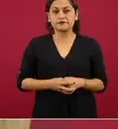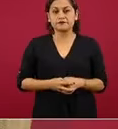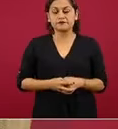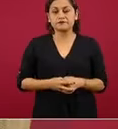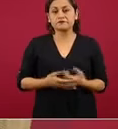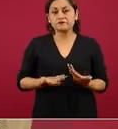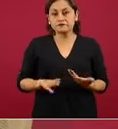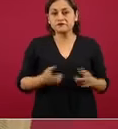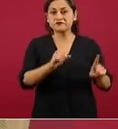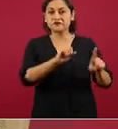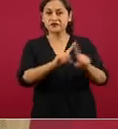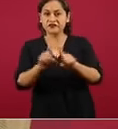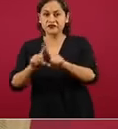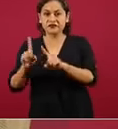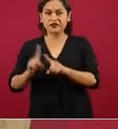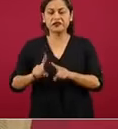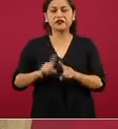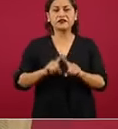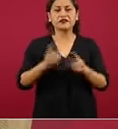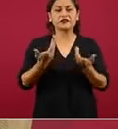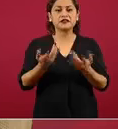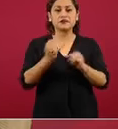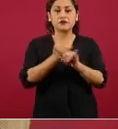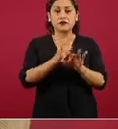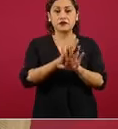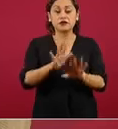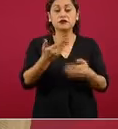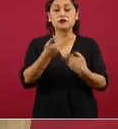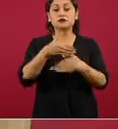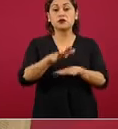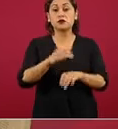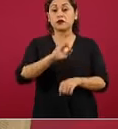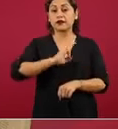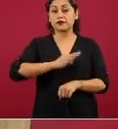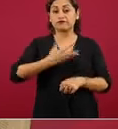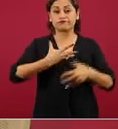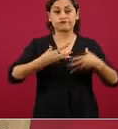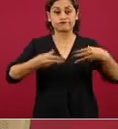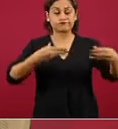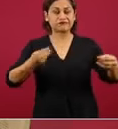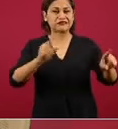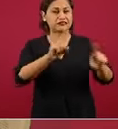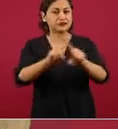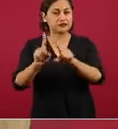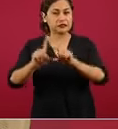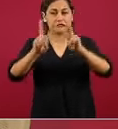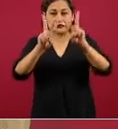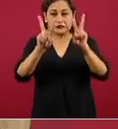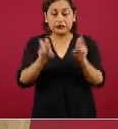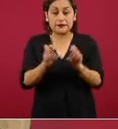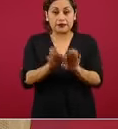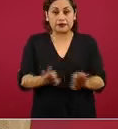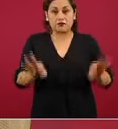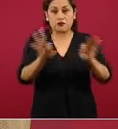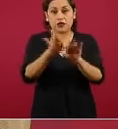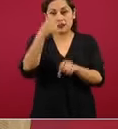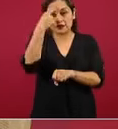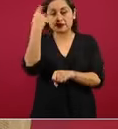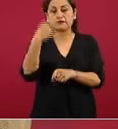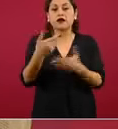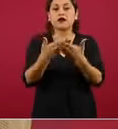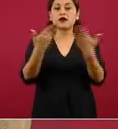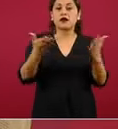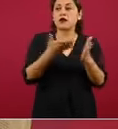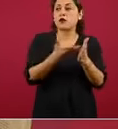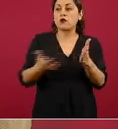componentes epidemiológicos y de temas de interés para el impacto de la pandemia,